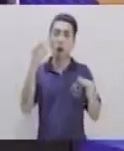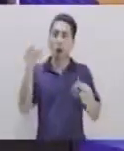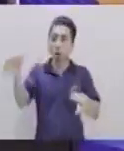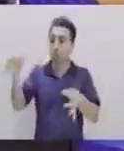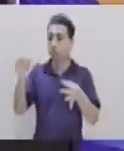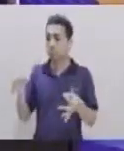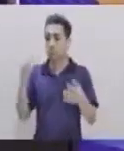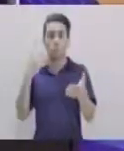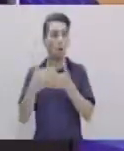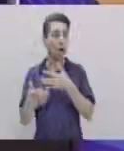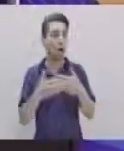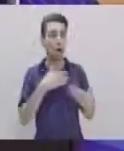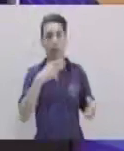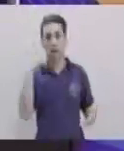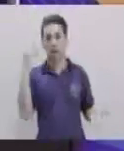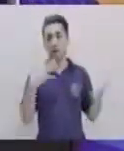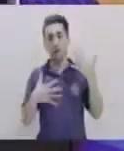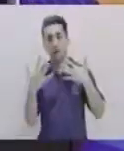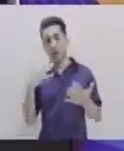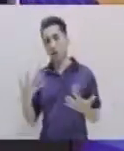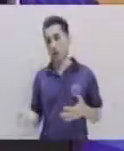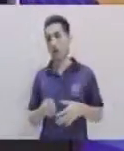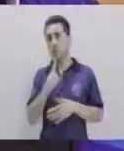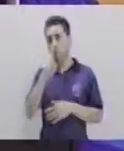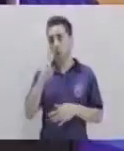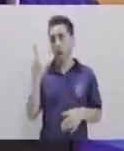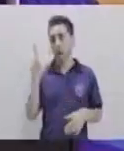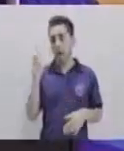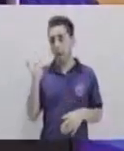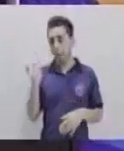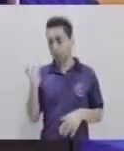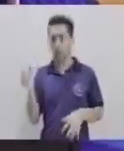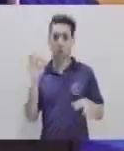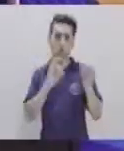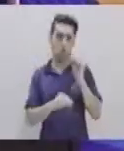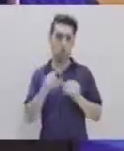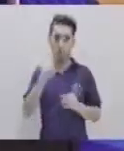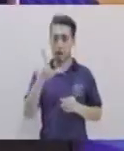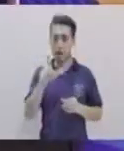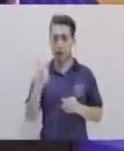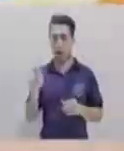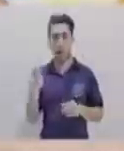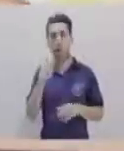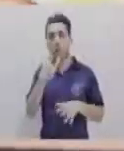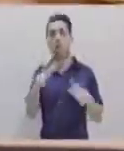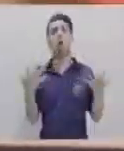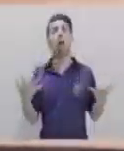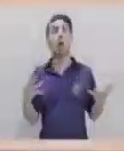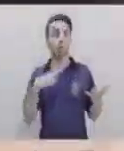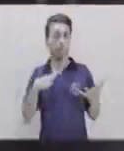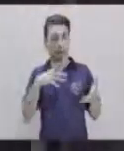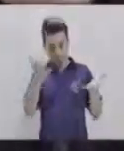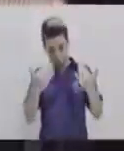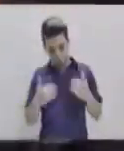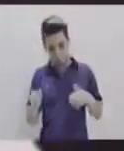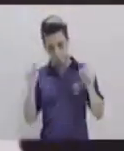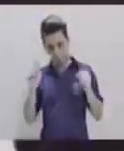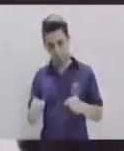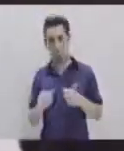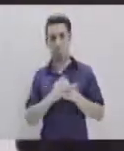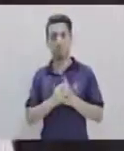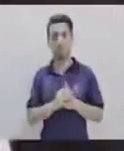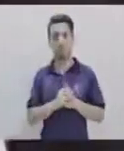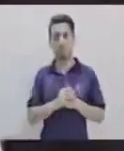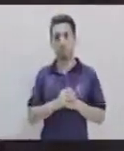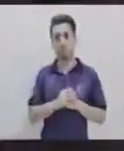de cualquier color que tengas, un bolígrafo o un lápiz, lo que tengas en casa.